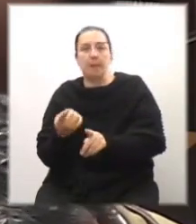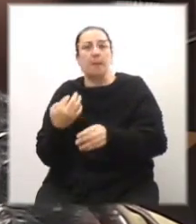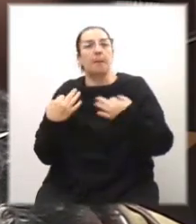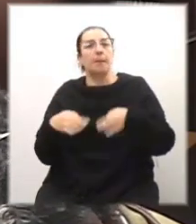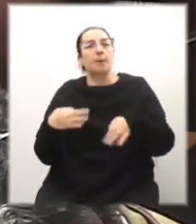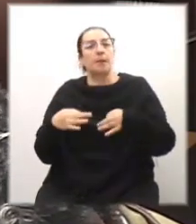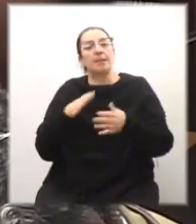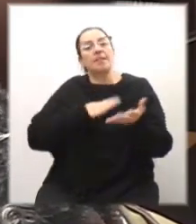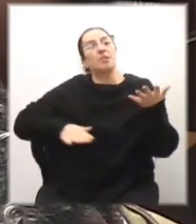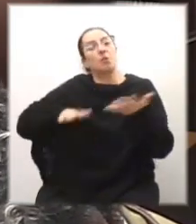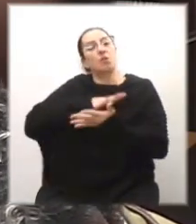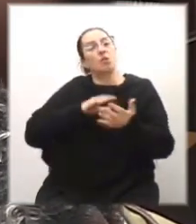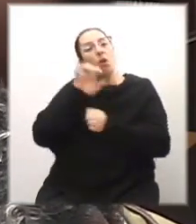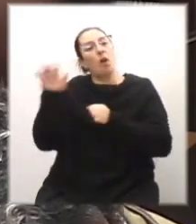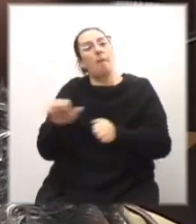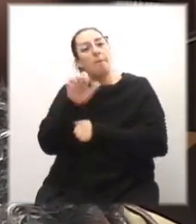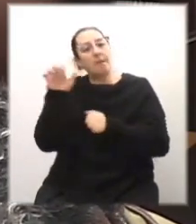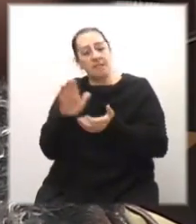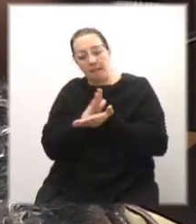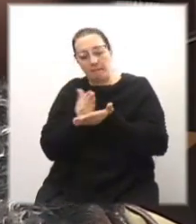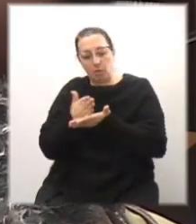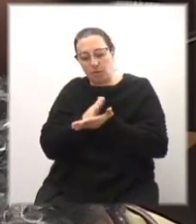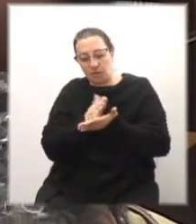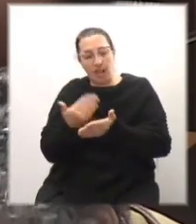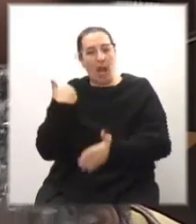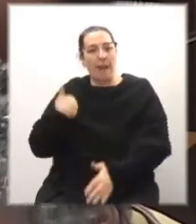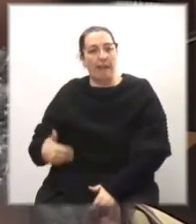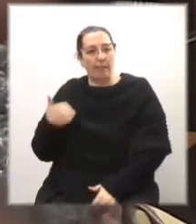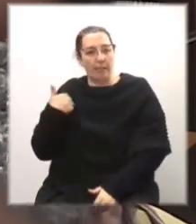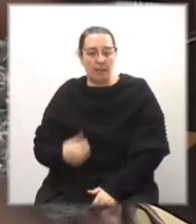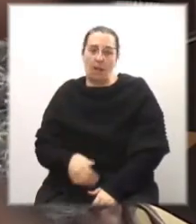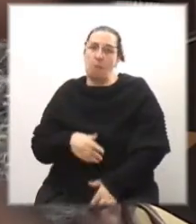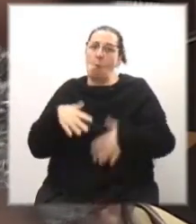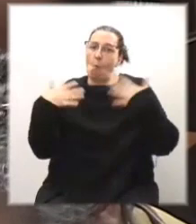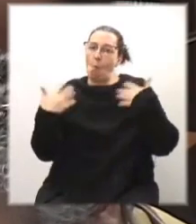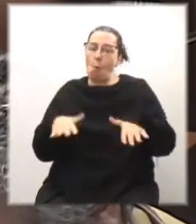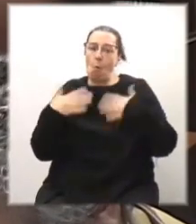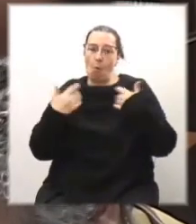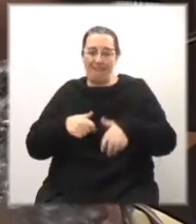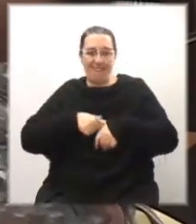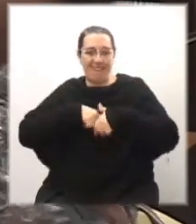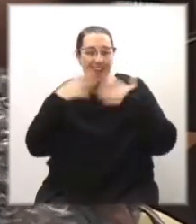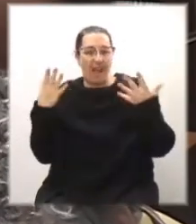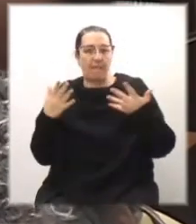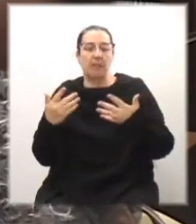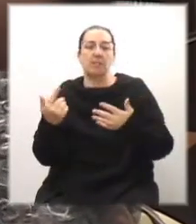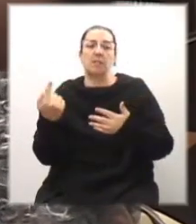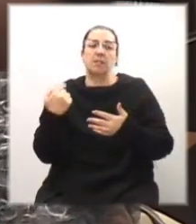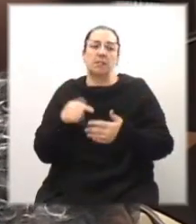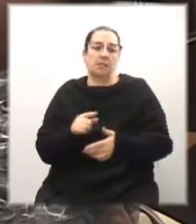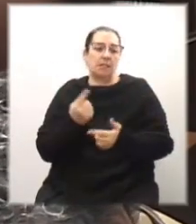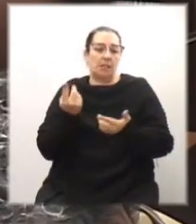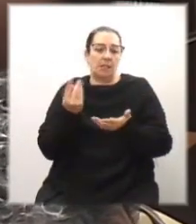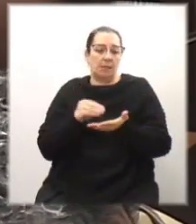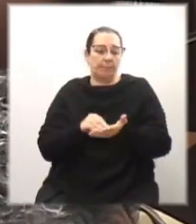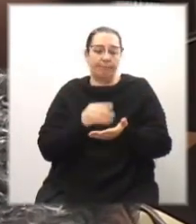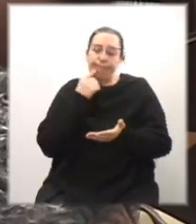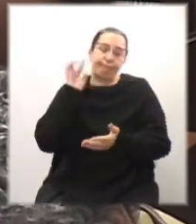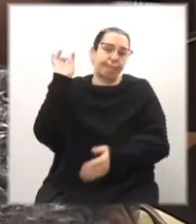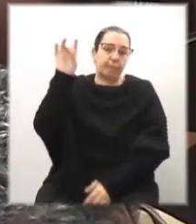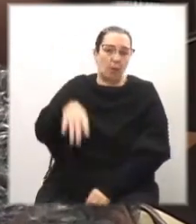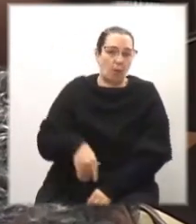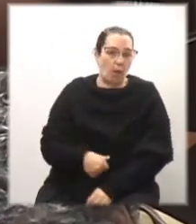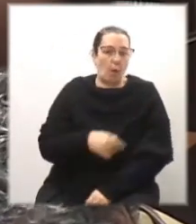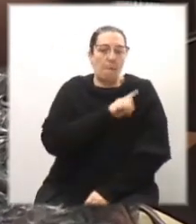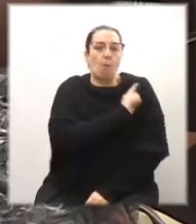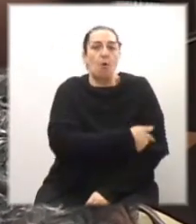la situación de las empresas en la frontera con Argentina es muy grave e insólitamente son ignorados por el Poder